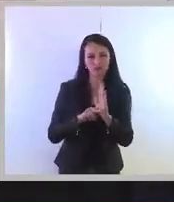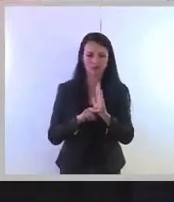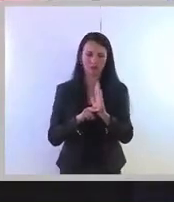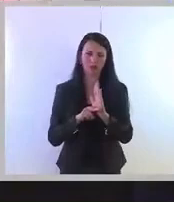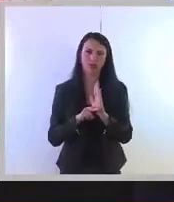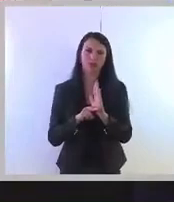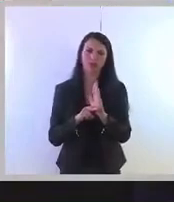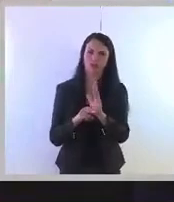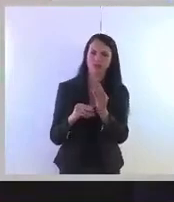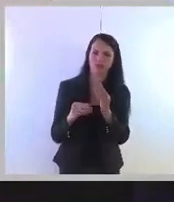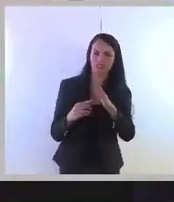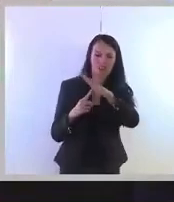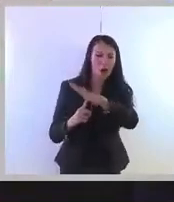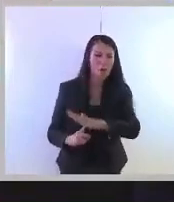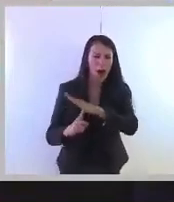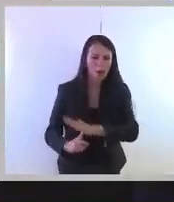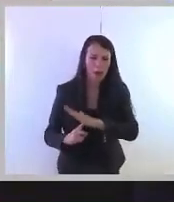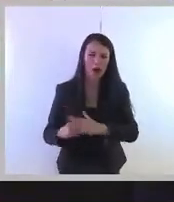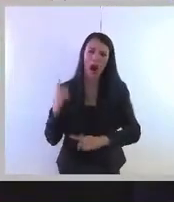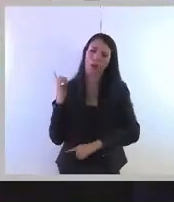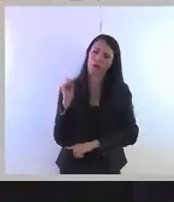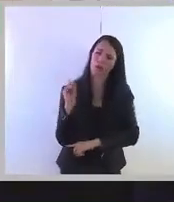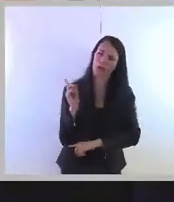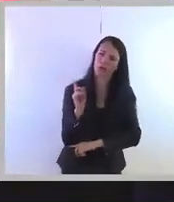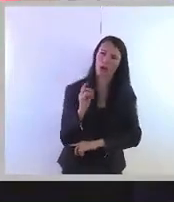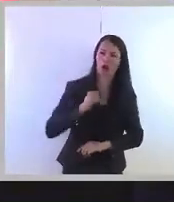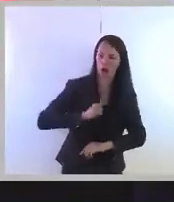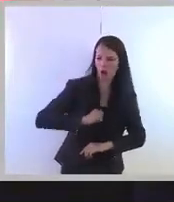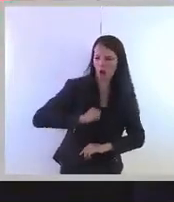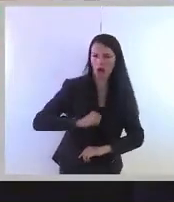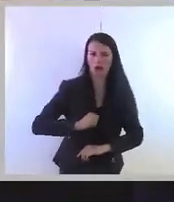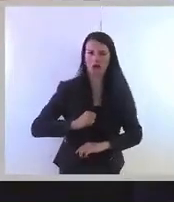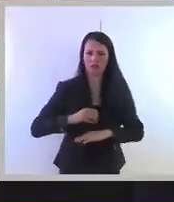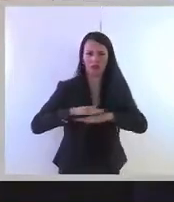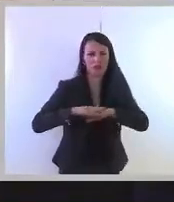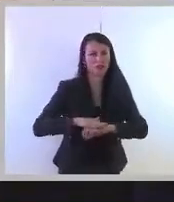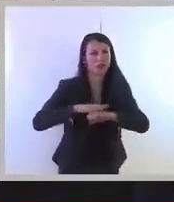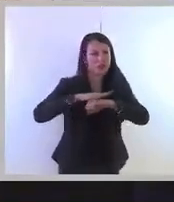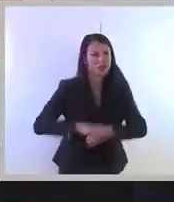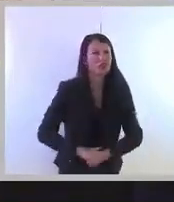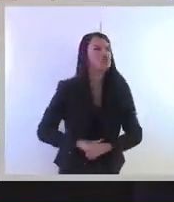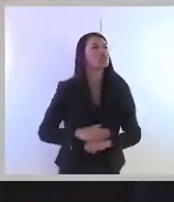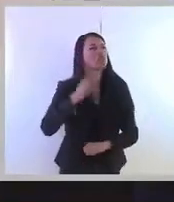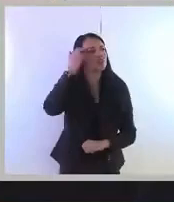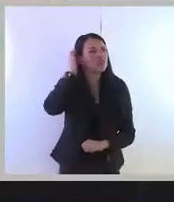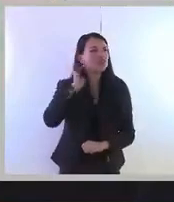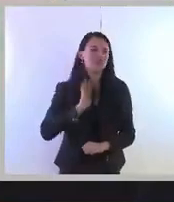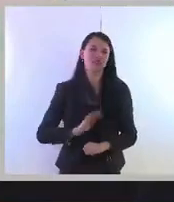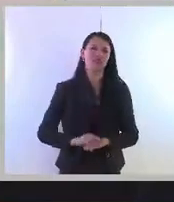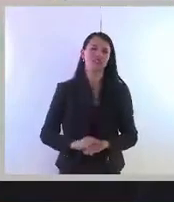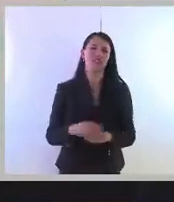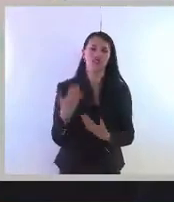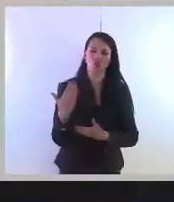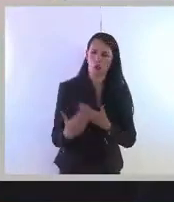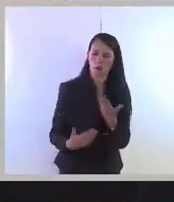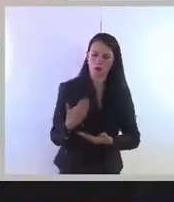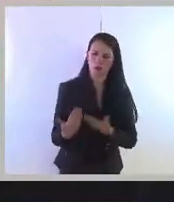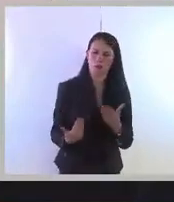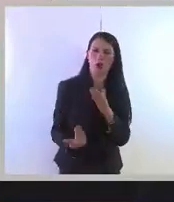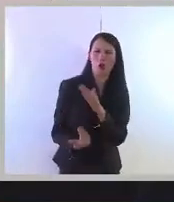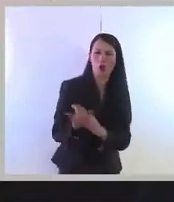nos han excluido históricamente en los derechos más fundamentales del país. Por eso hemos empezado